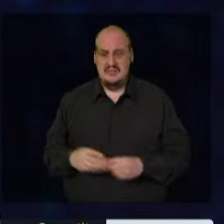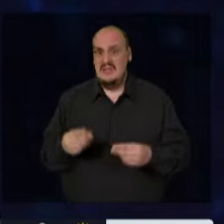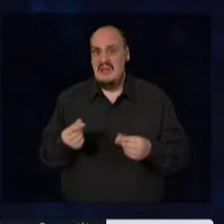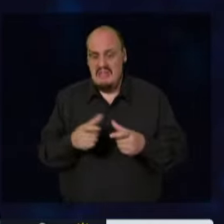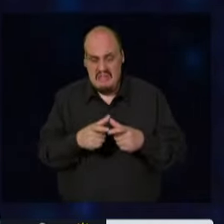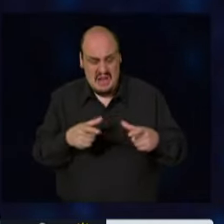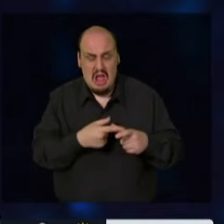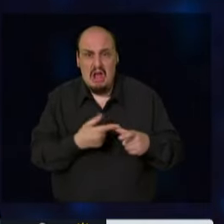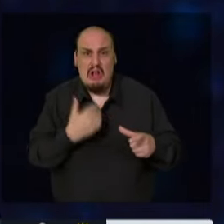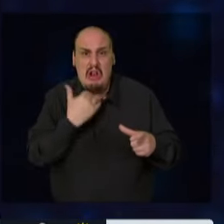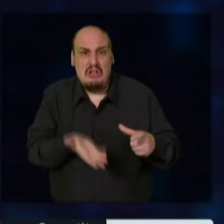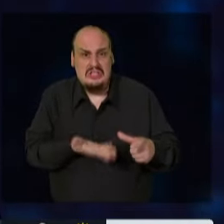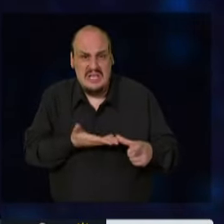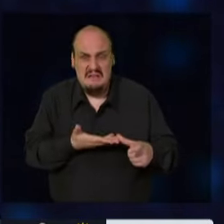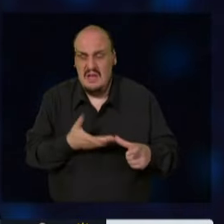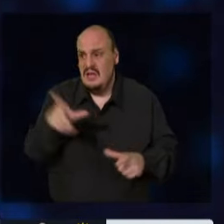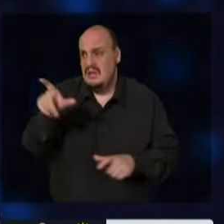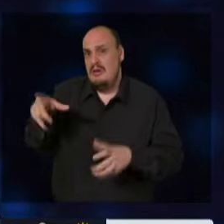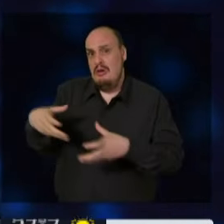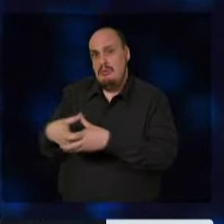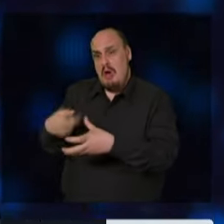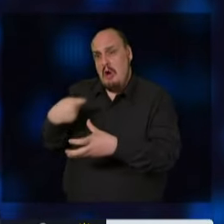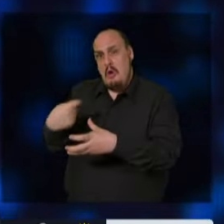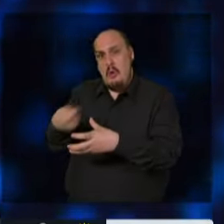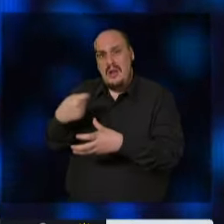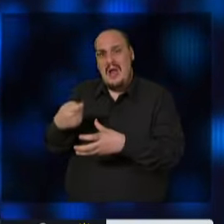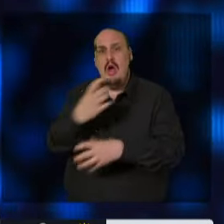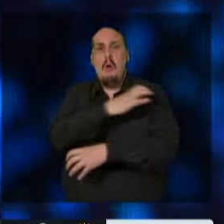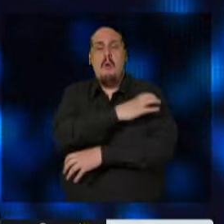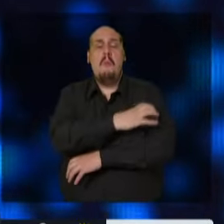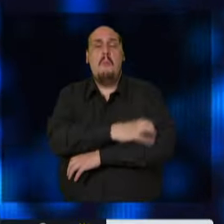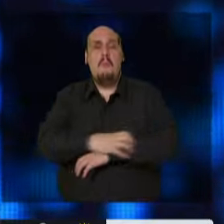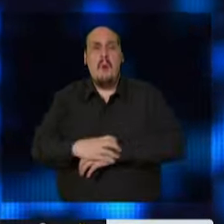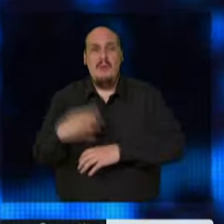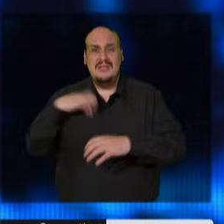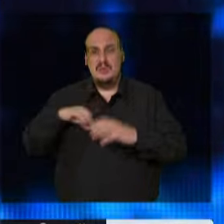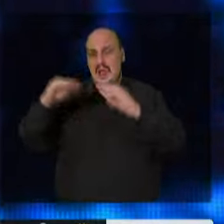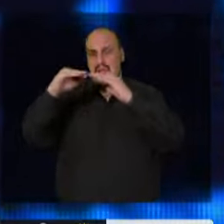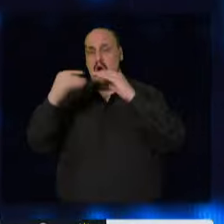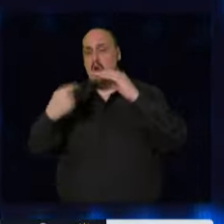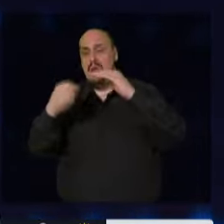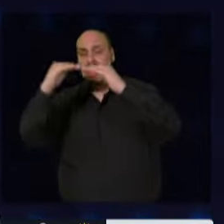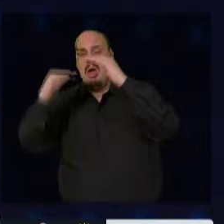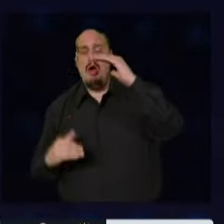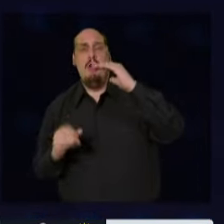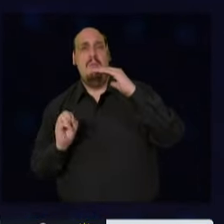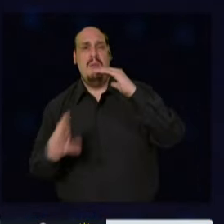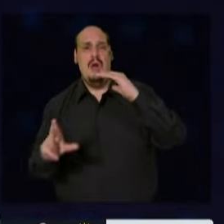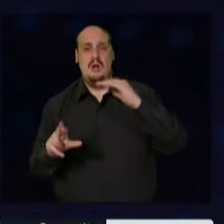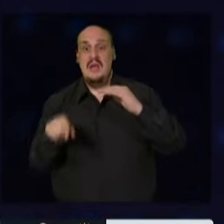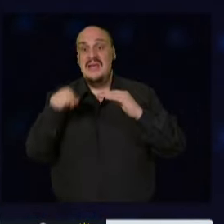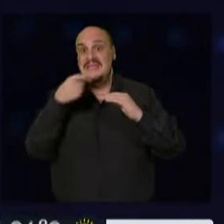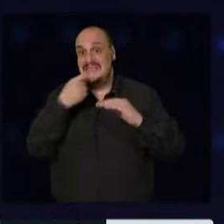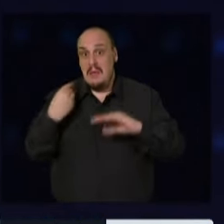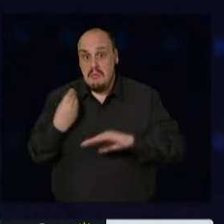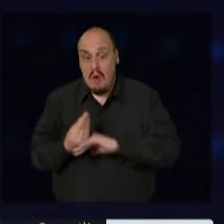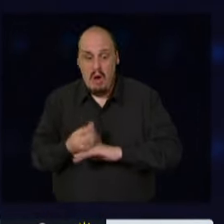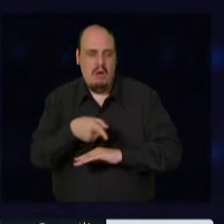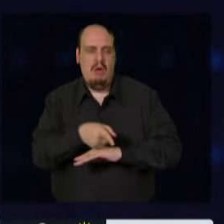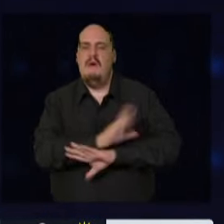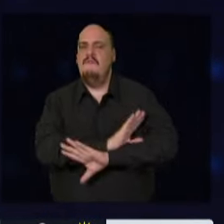sirve, de los jubilados que están por abajo de la línea de pobreza. Conmigo esto se acaba. Voy a borrar